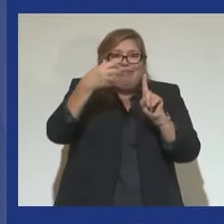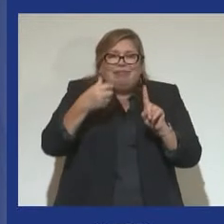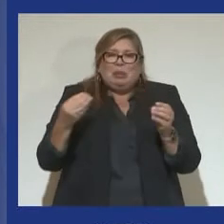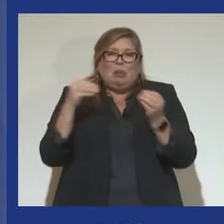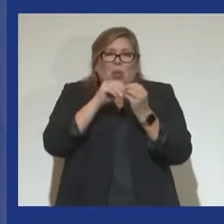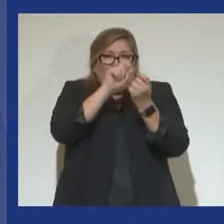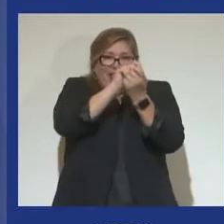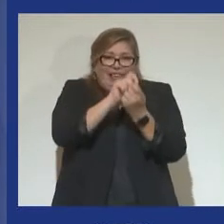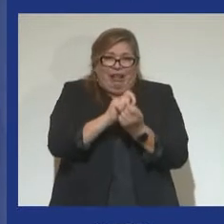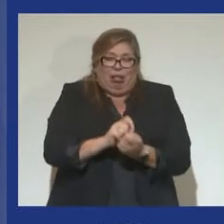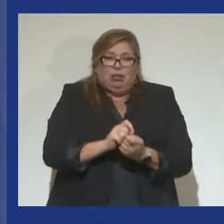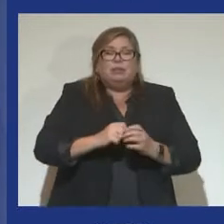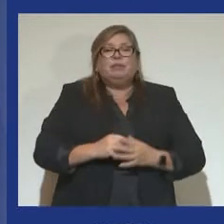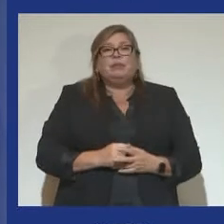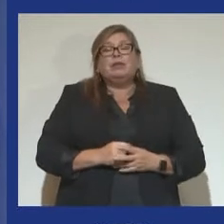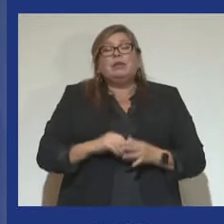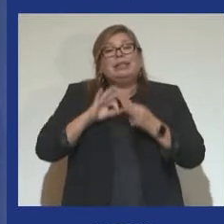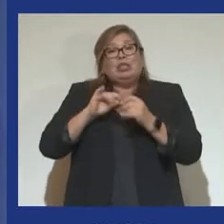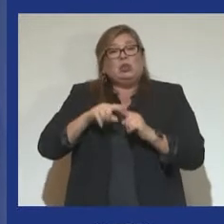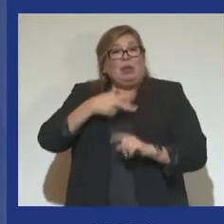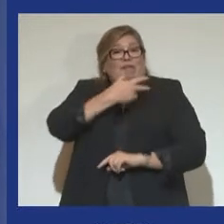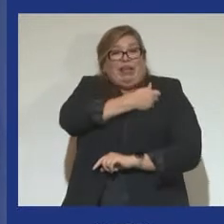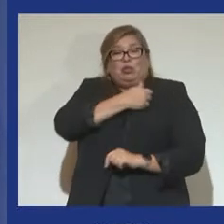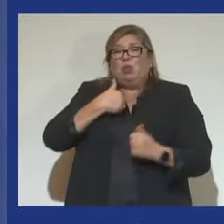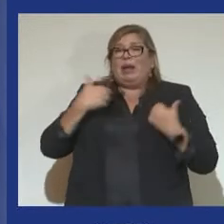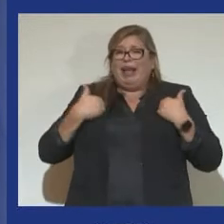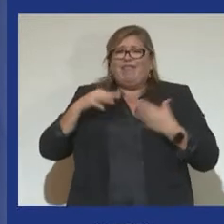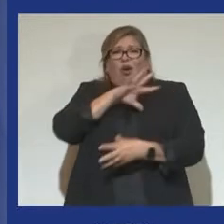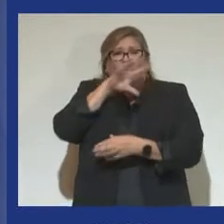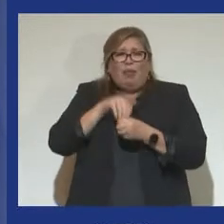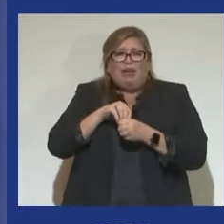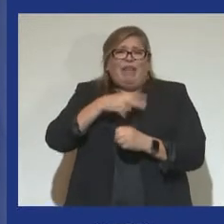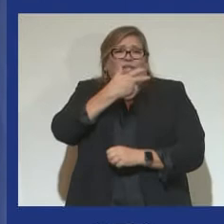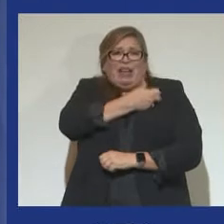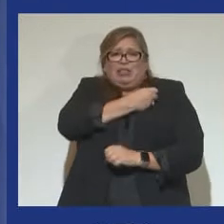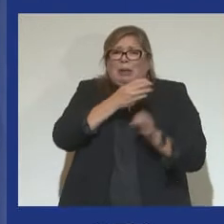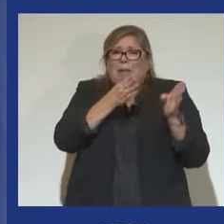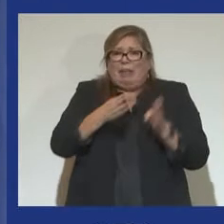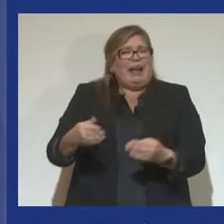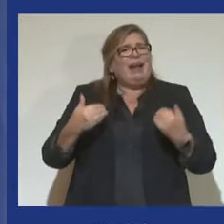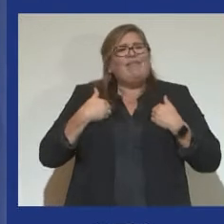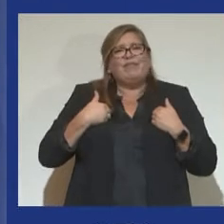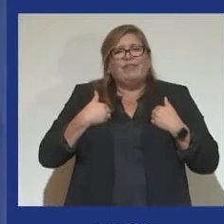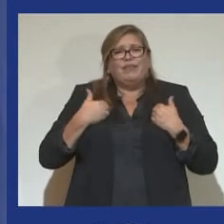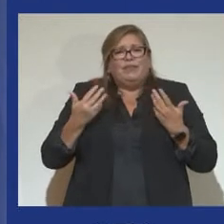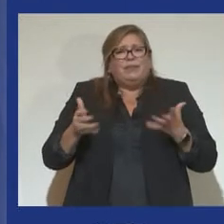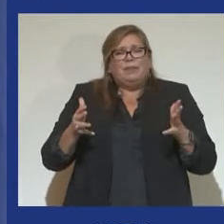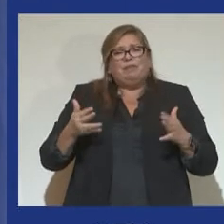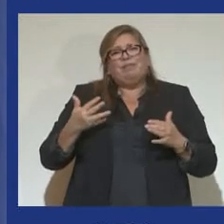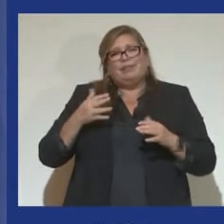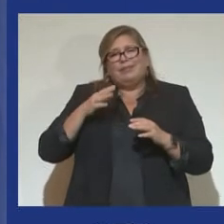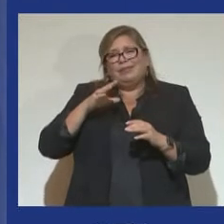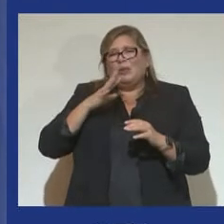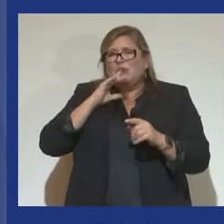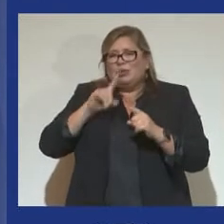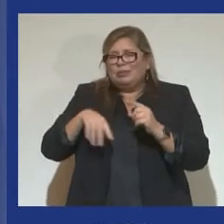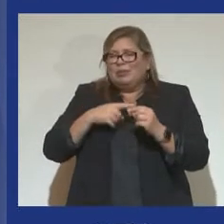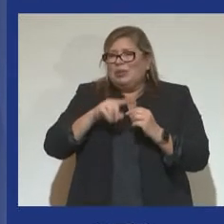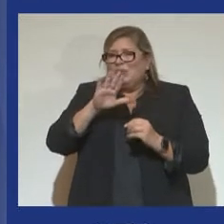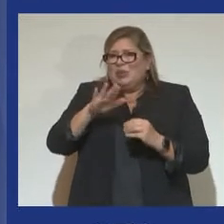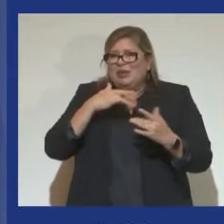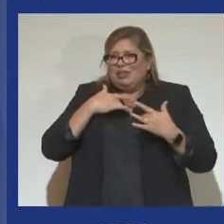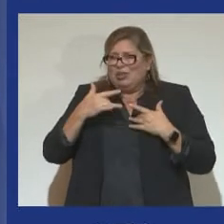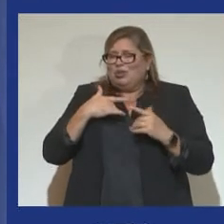trasera digamos tráiler build allí estarán añadidas cosas que están planificadas y quiero hablar específicamente de su preocupación